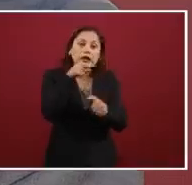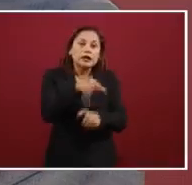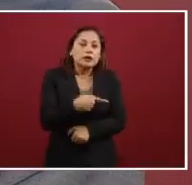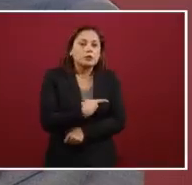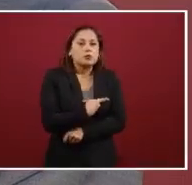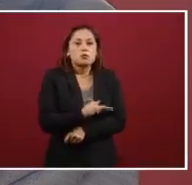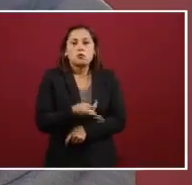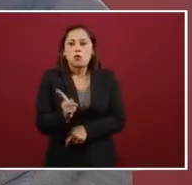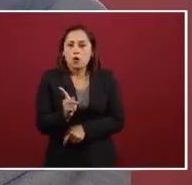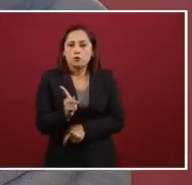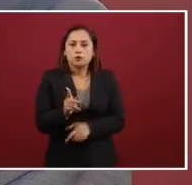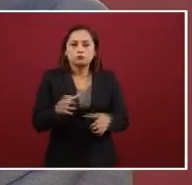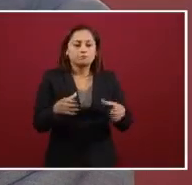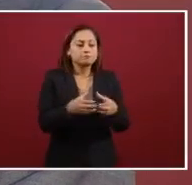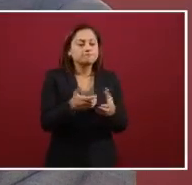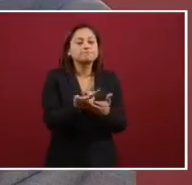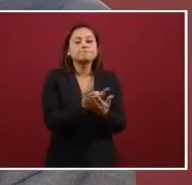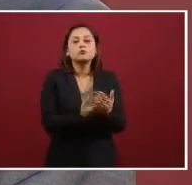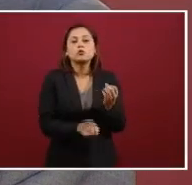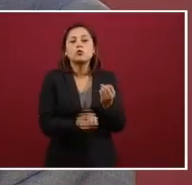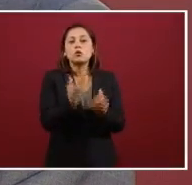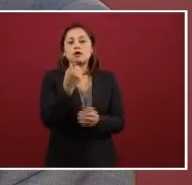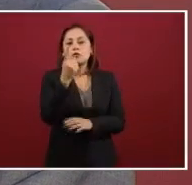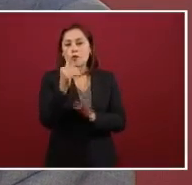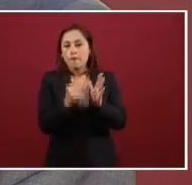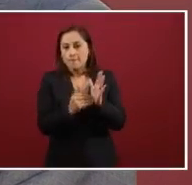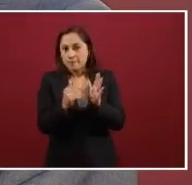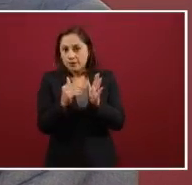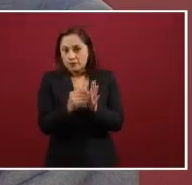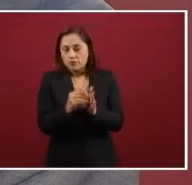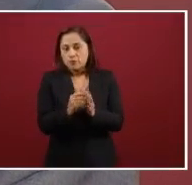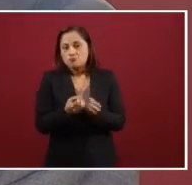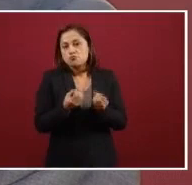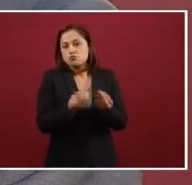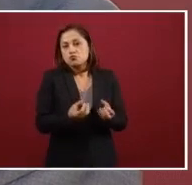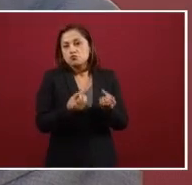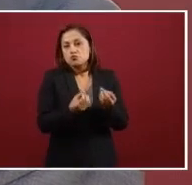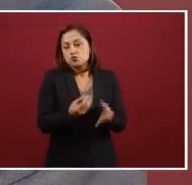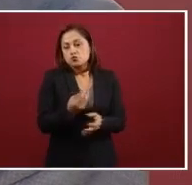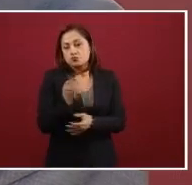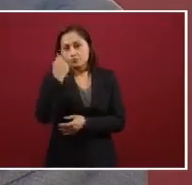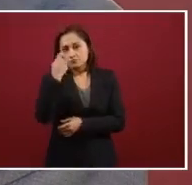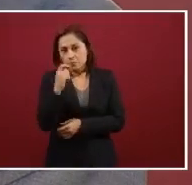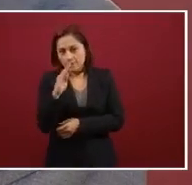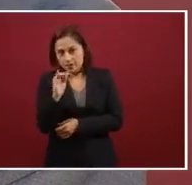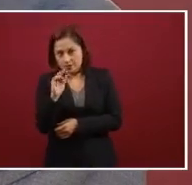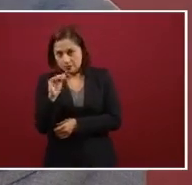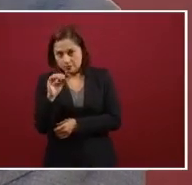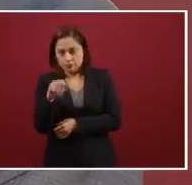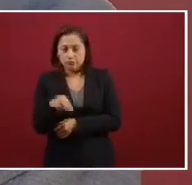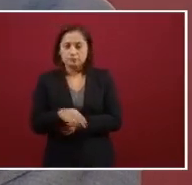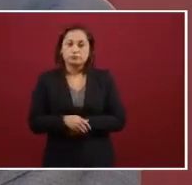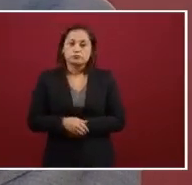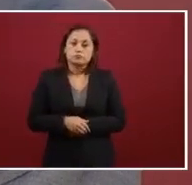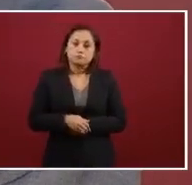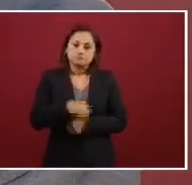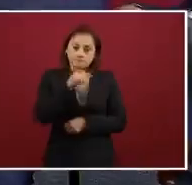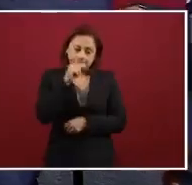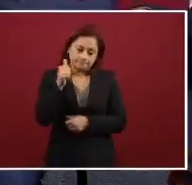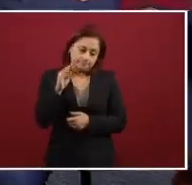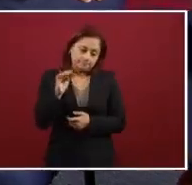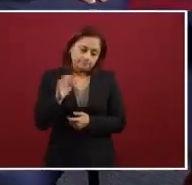Es 1 millón de pensiones este año. Yo espero que nos vaya